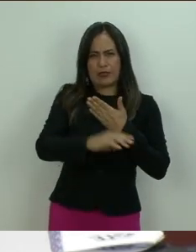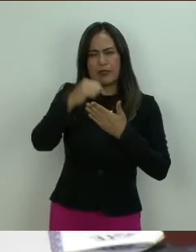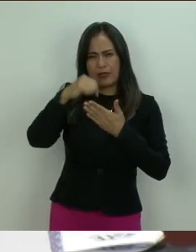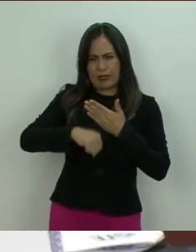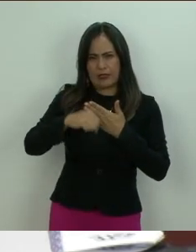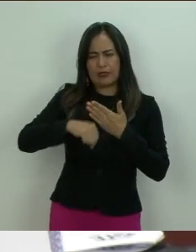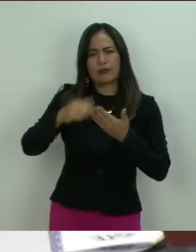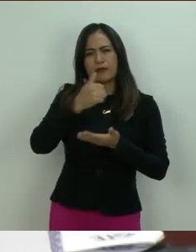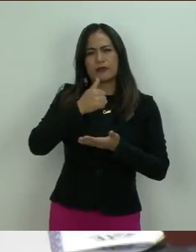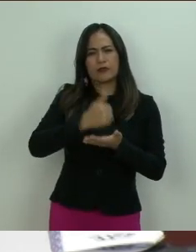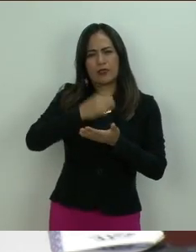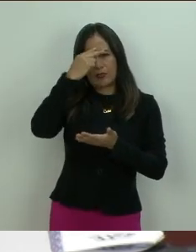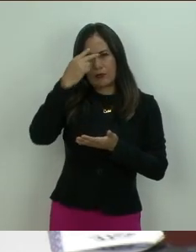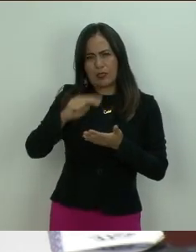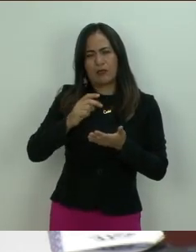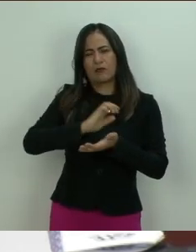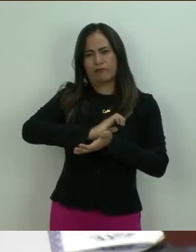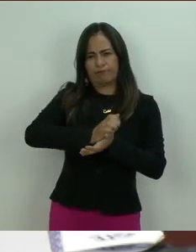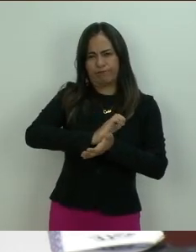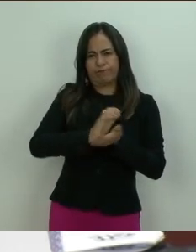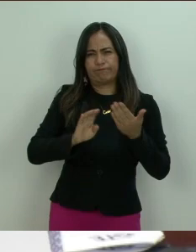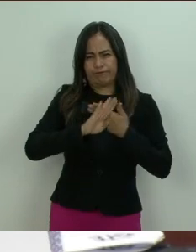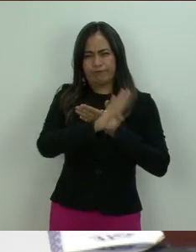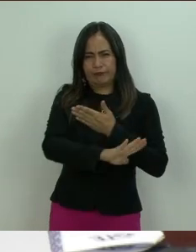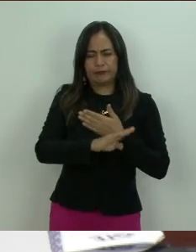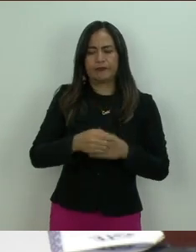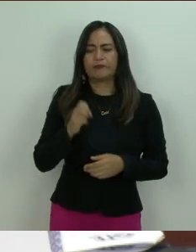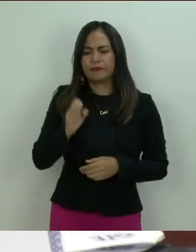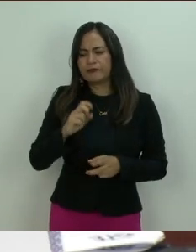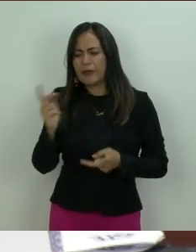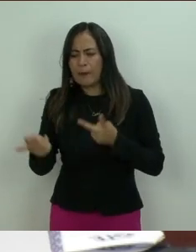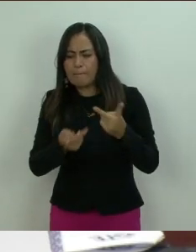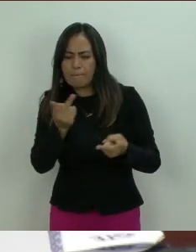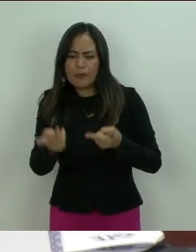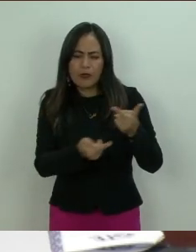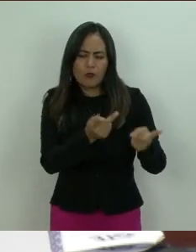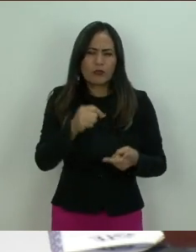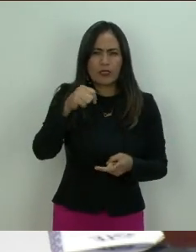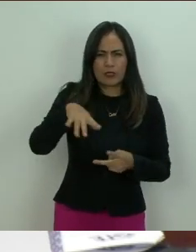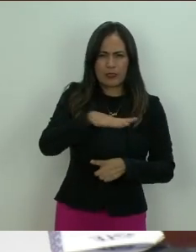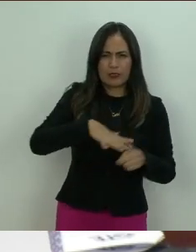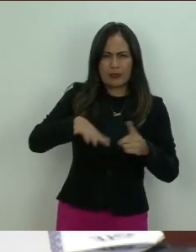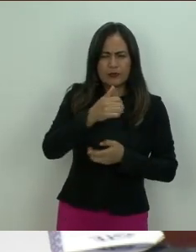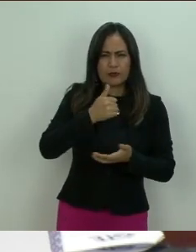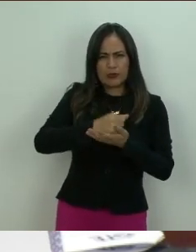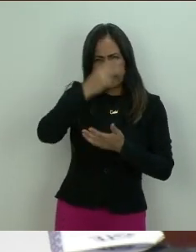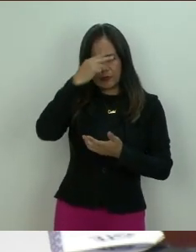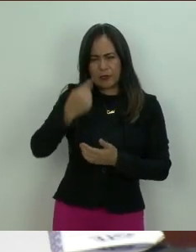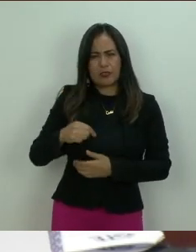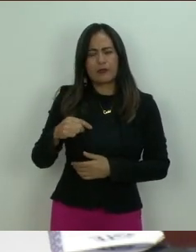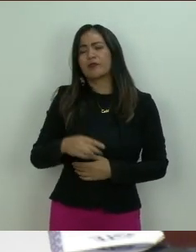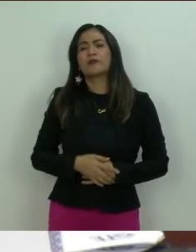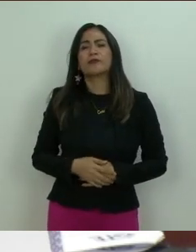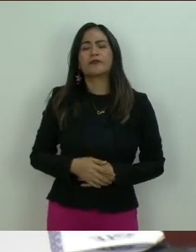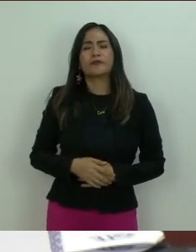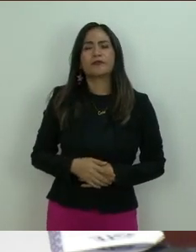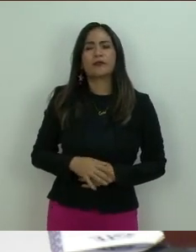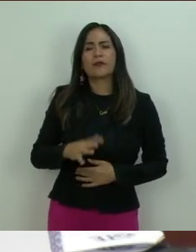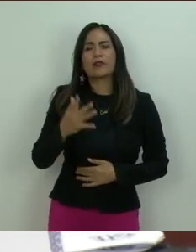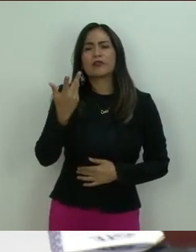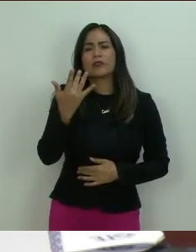de México, con base en este censo, precisó que las personas hablantes de lengua indígena de esta entidad, el